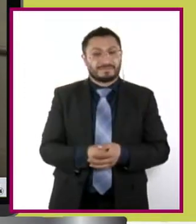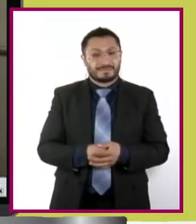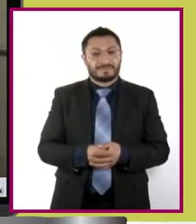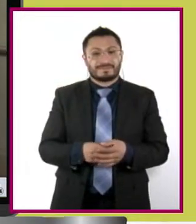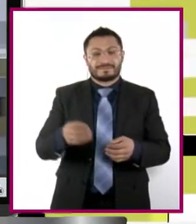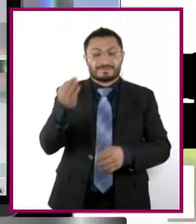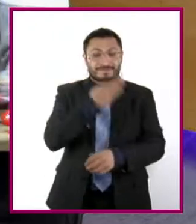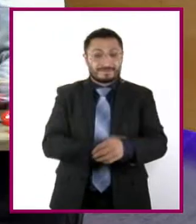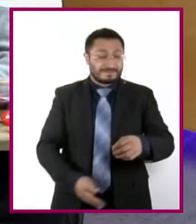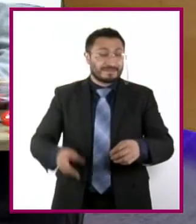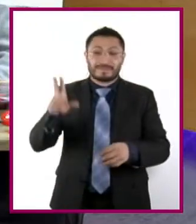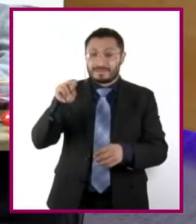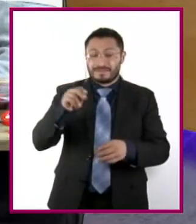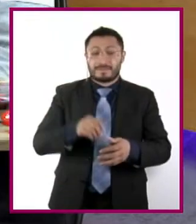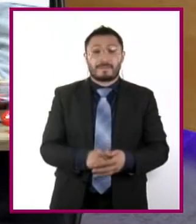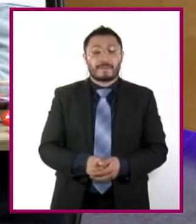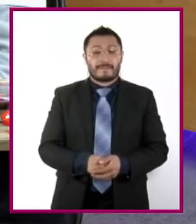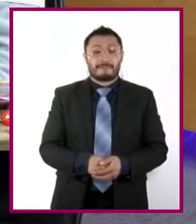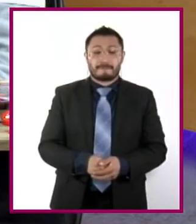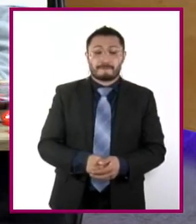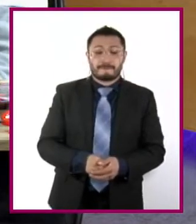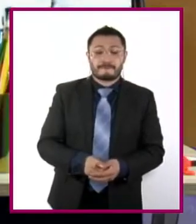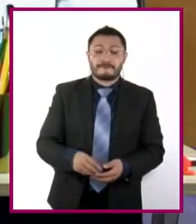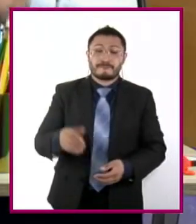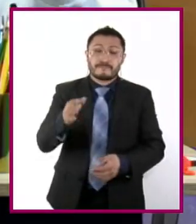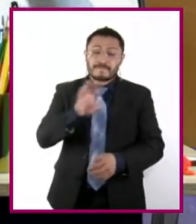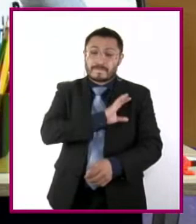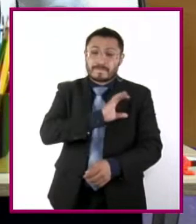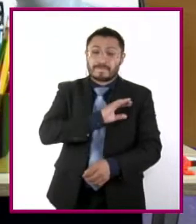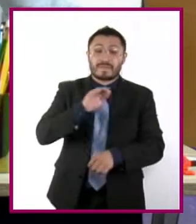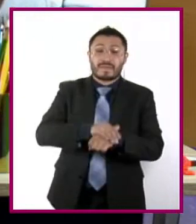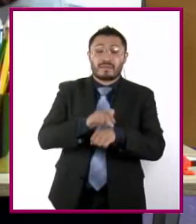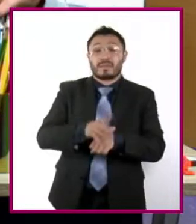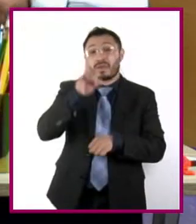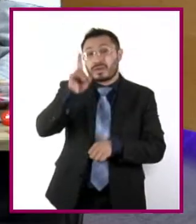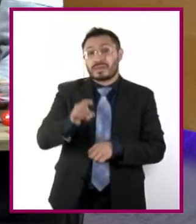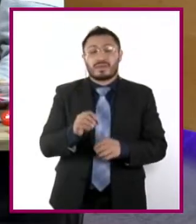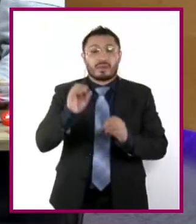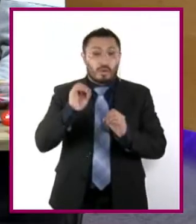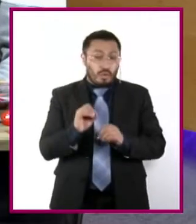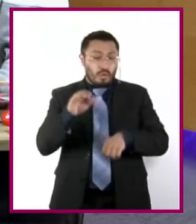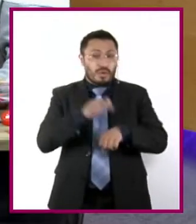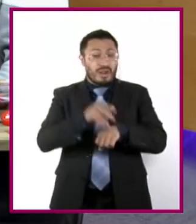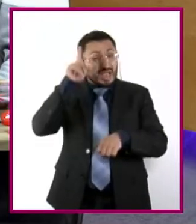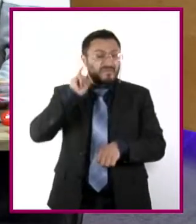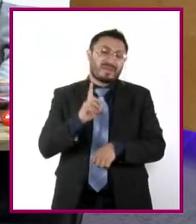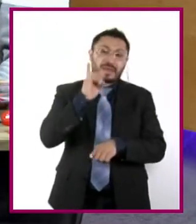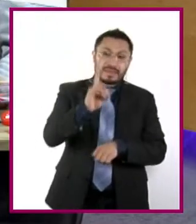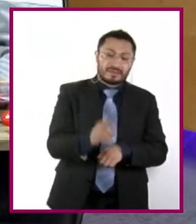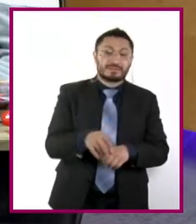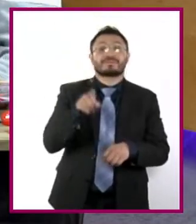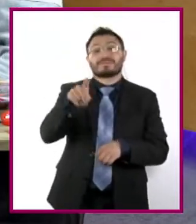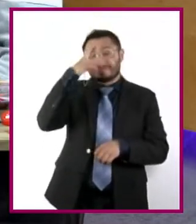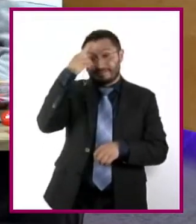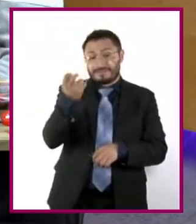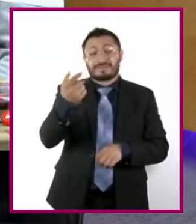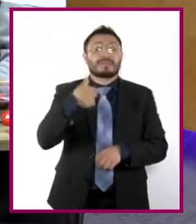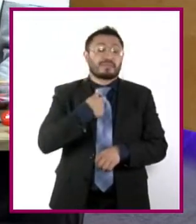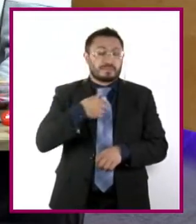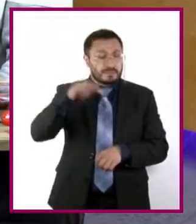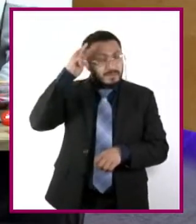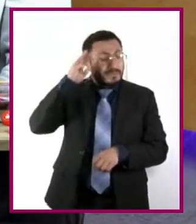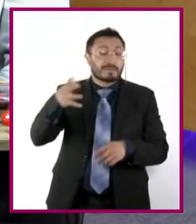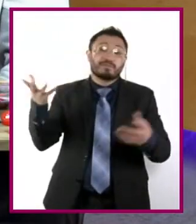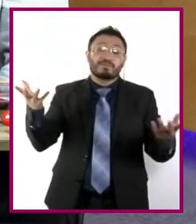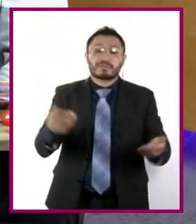¿eh? Querido y angustiado amigo de... Oh, abrumada amiga de... Ay, tienes razón, estoy suponiendo. Como has